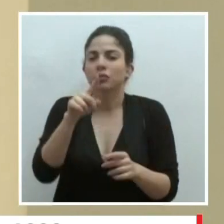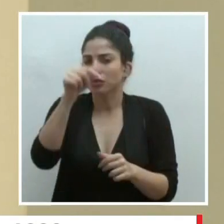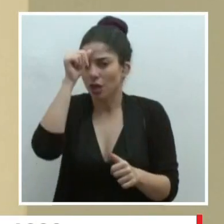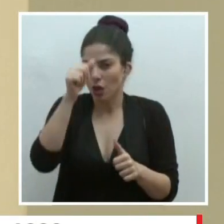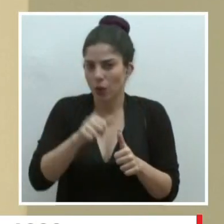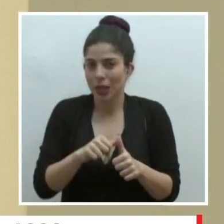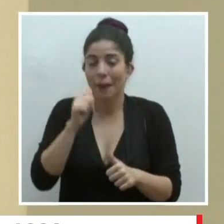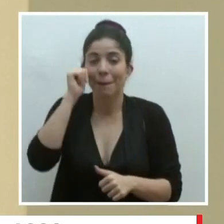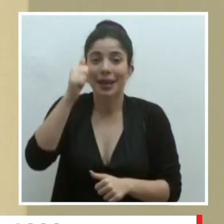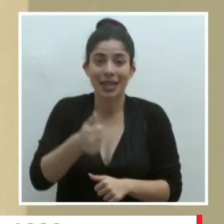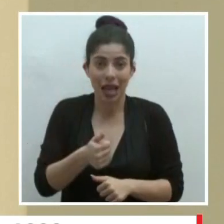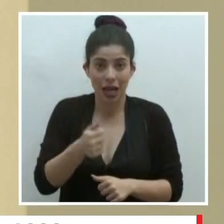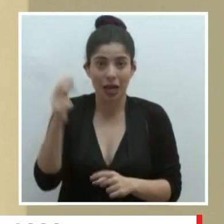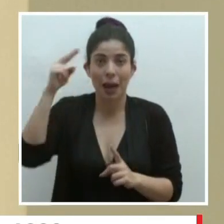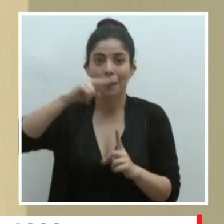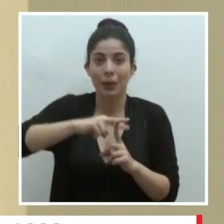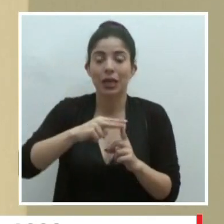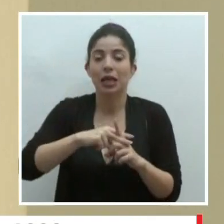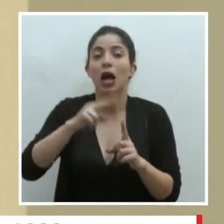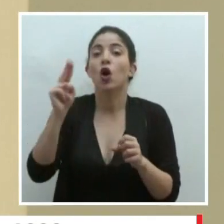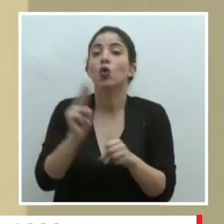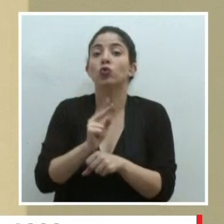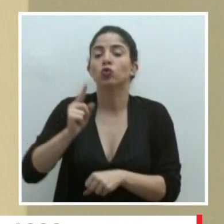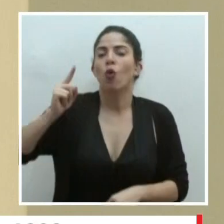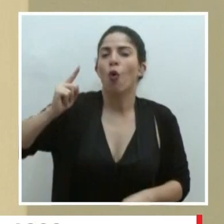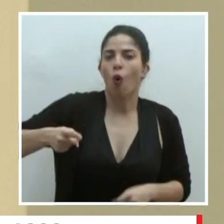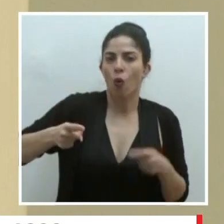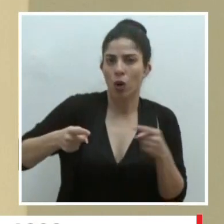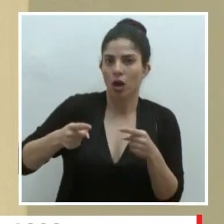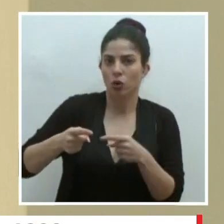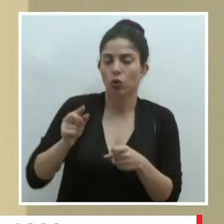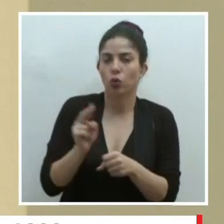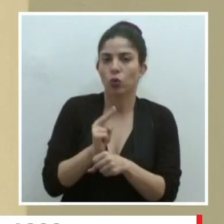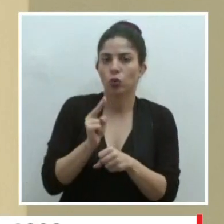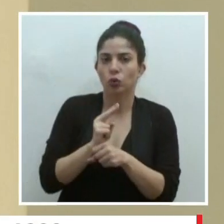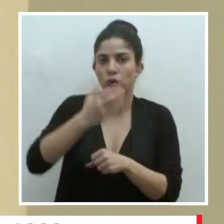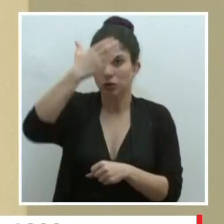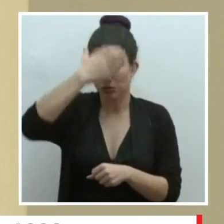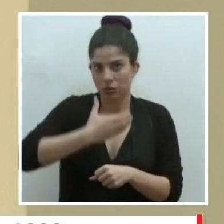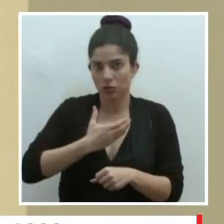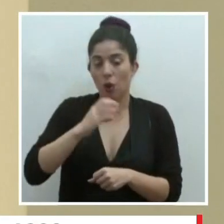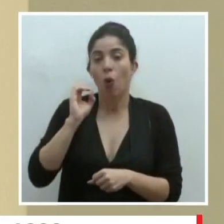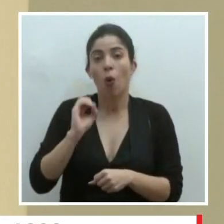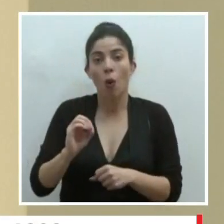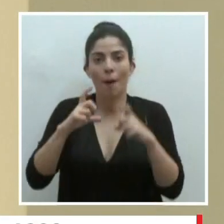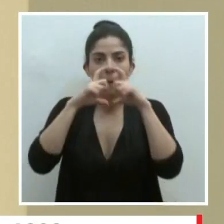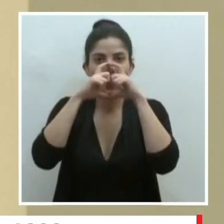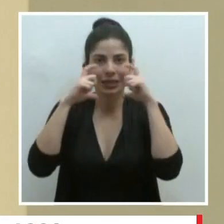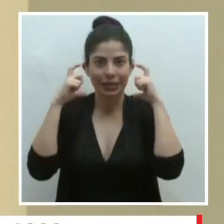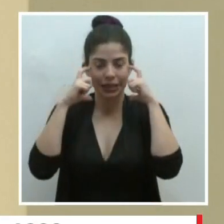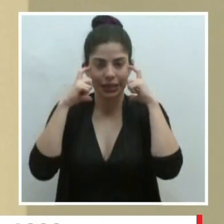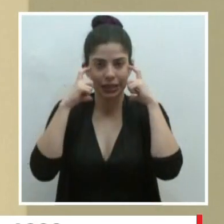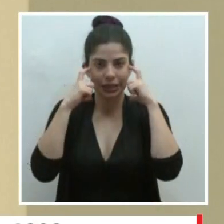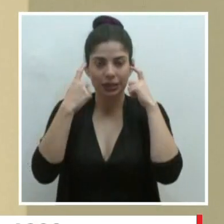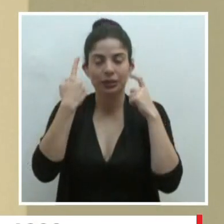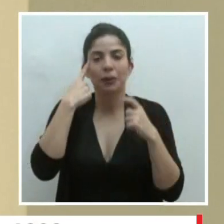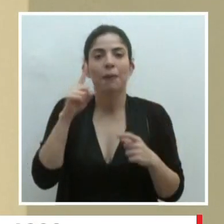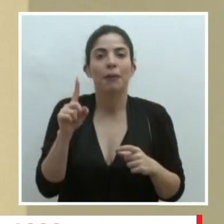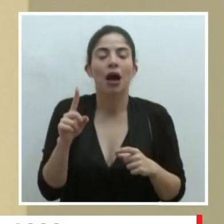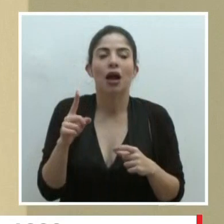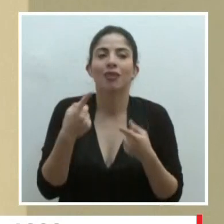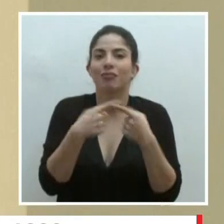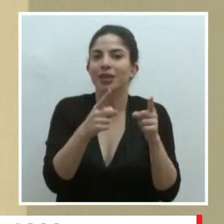que a partir de mañana rige el uso obligatorio de caretas o de mascarillas para